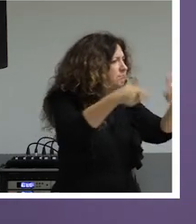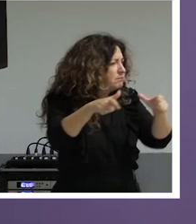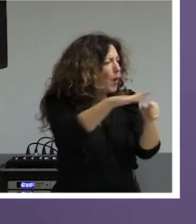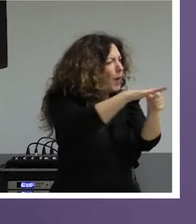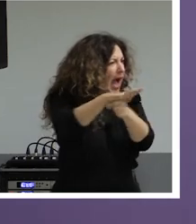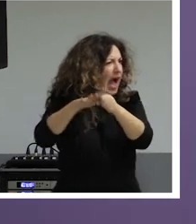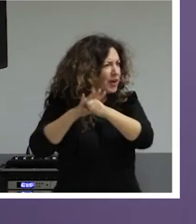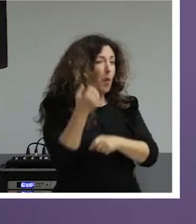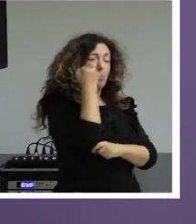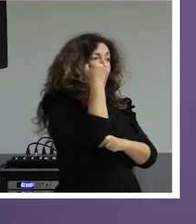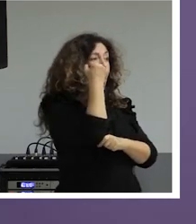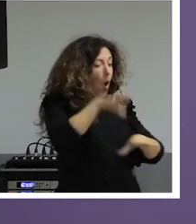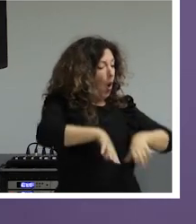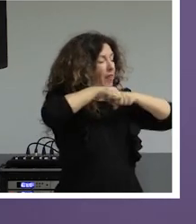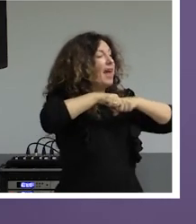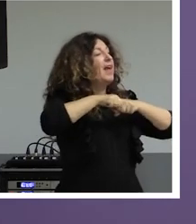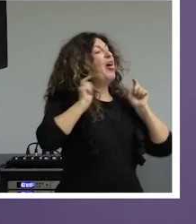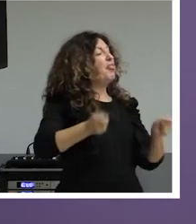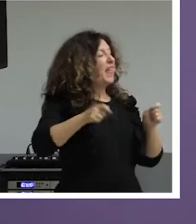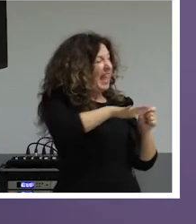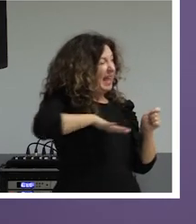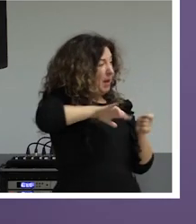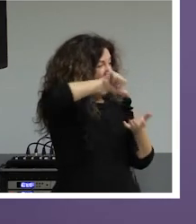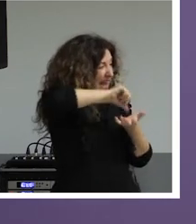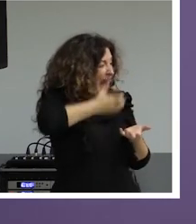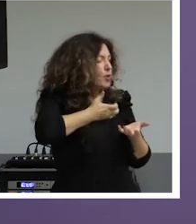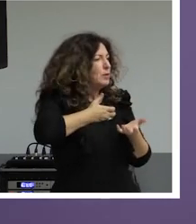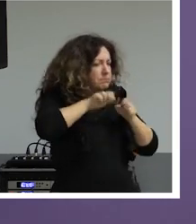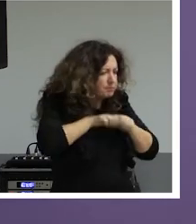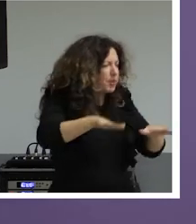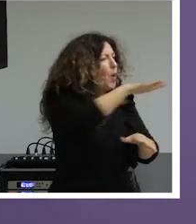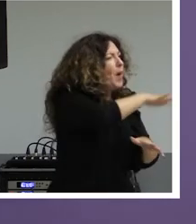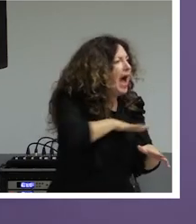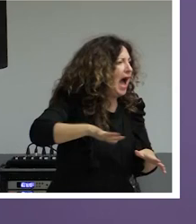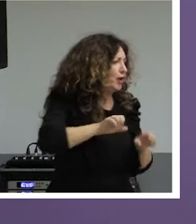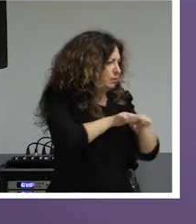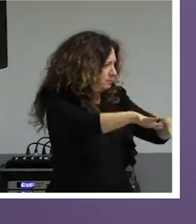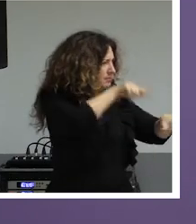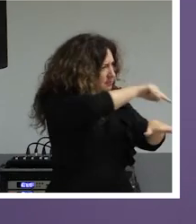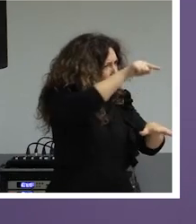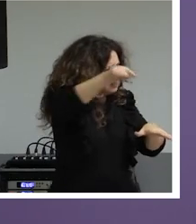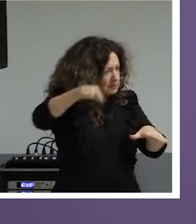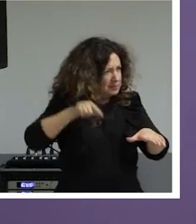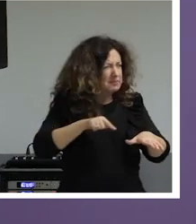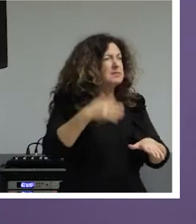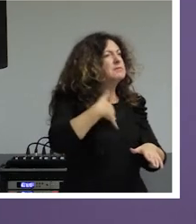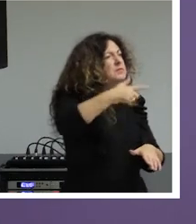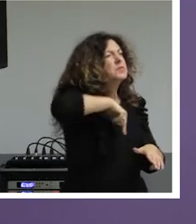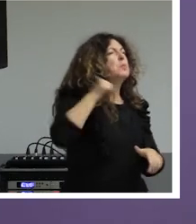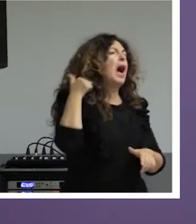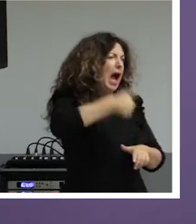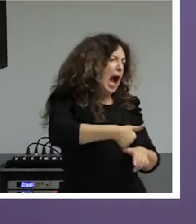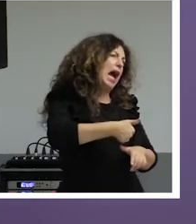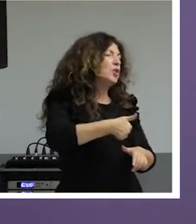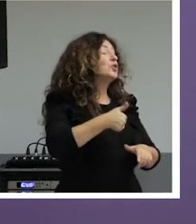Cuál es el modelo más cercano bajo mi punto de vista Pues descentralizar en los barrios hay que descentralizar el